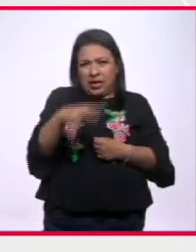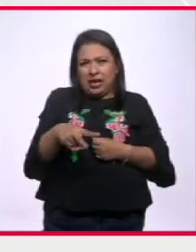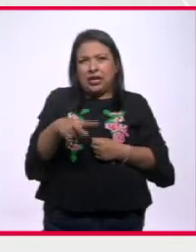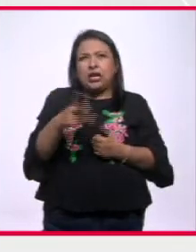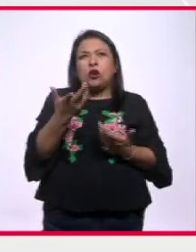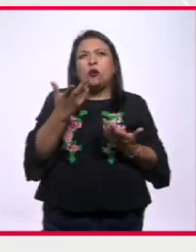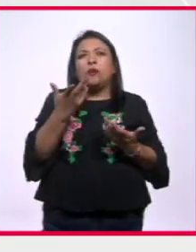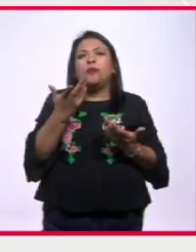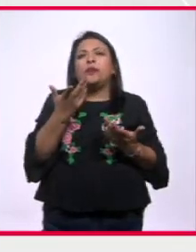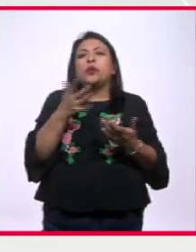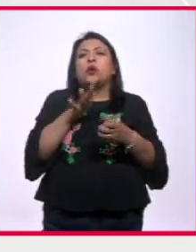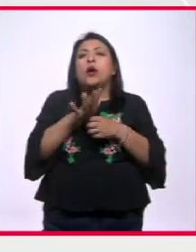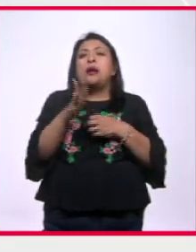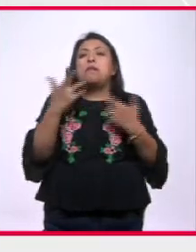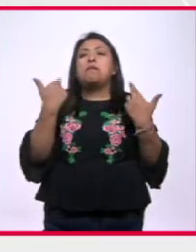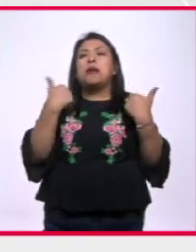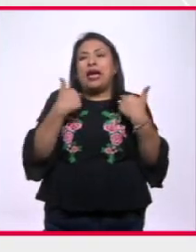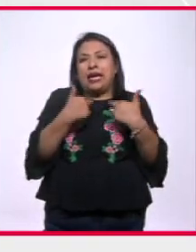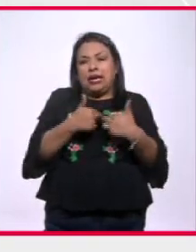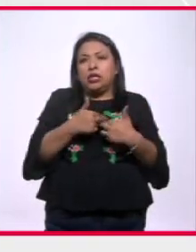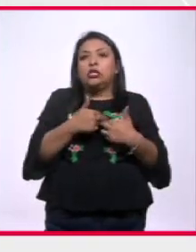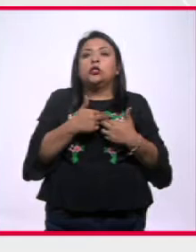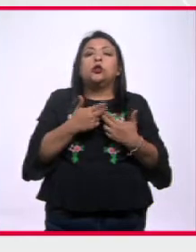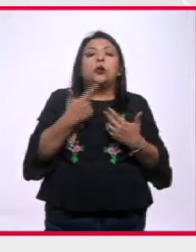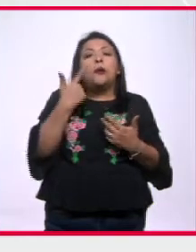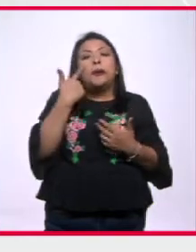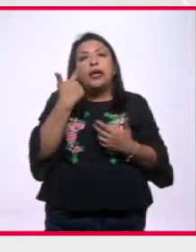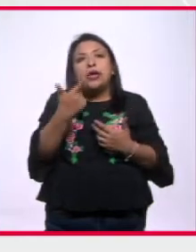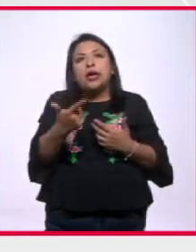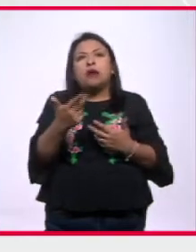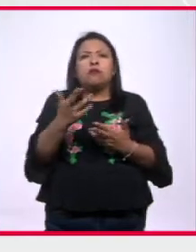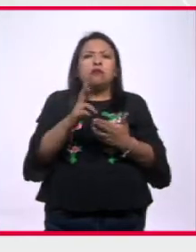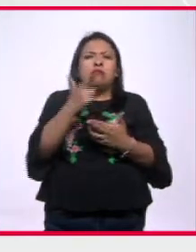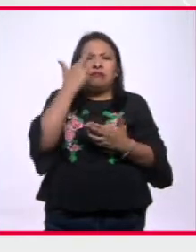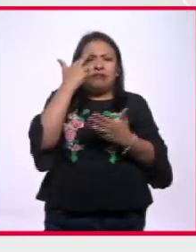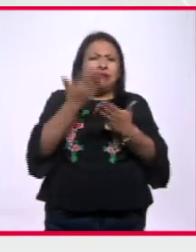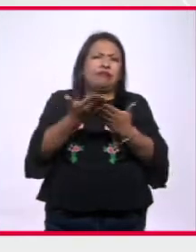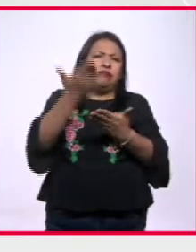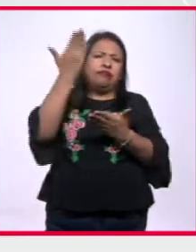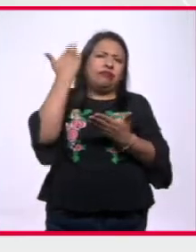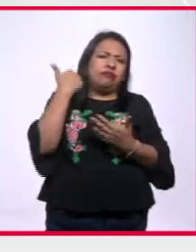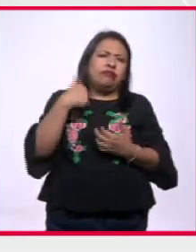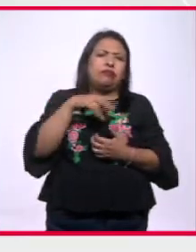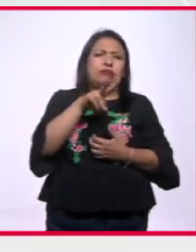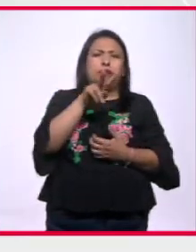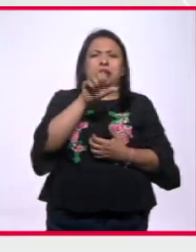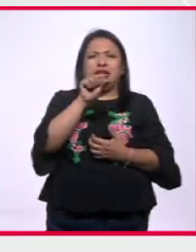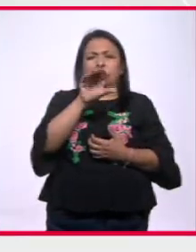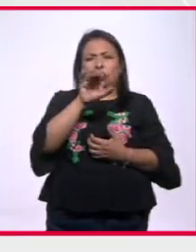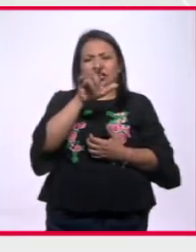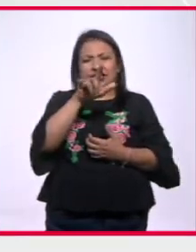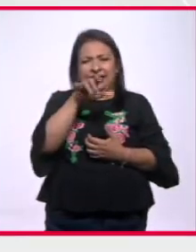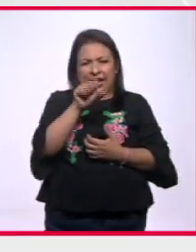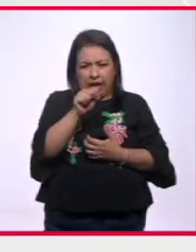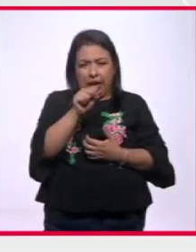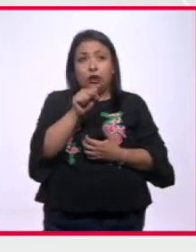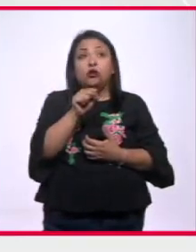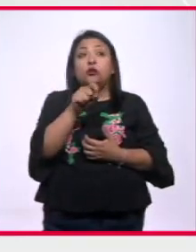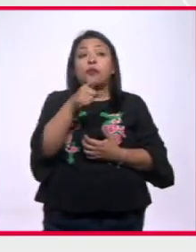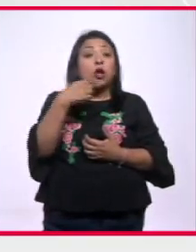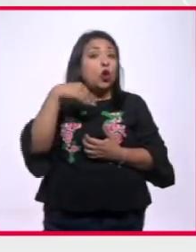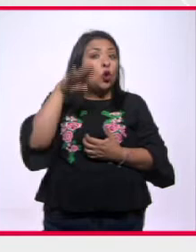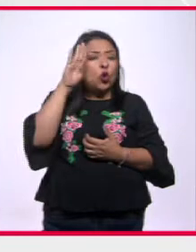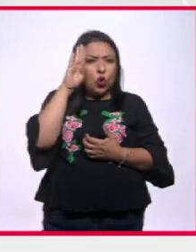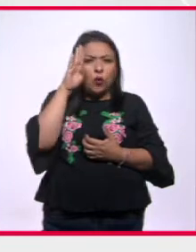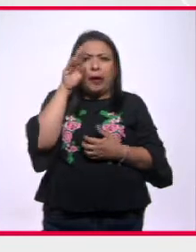del maestro uno que recorría me remito hasta los tiempos de vasconcelos en cuba